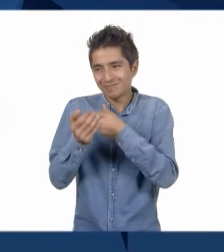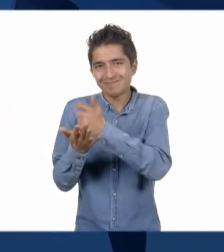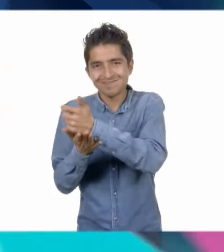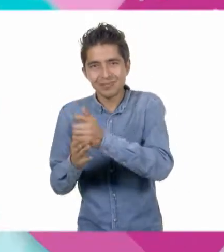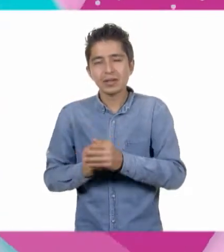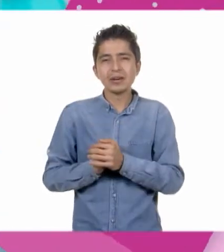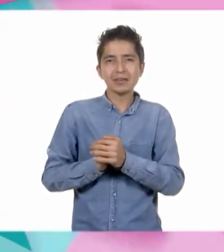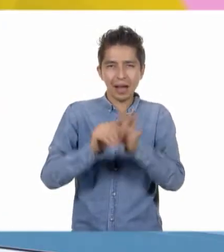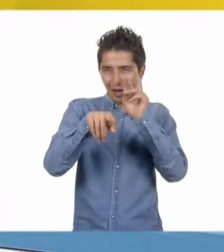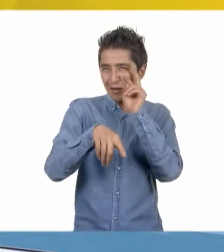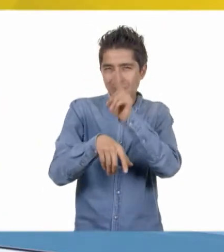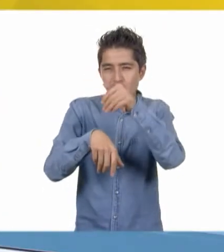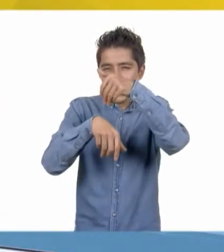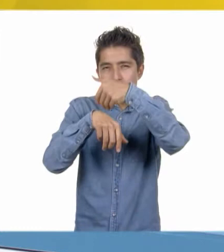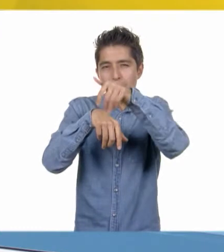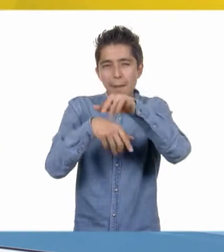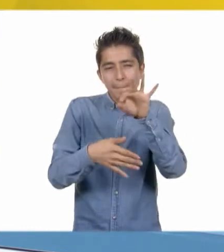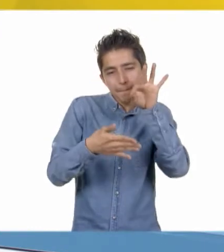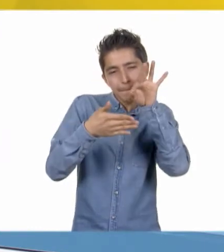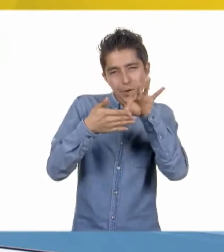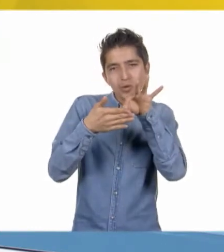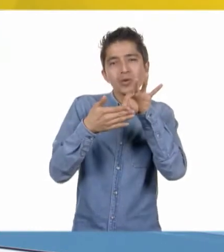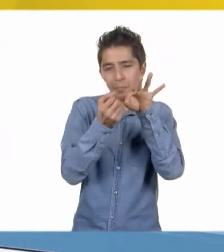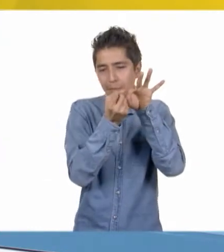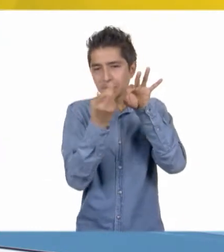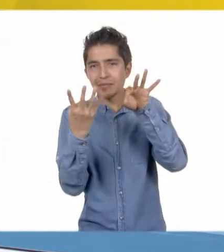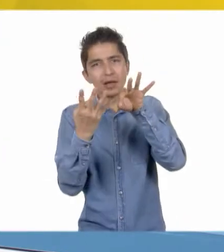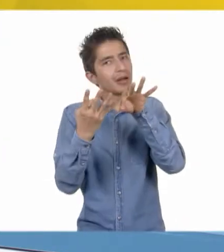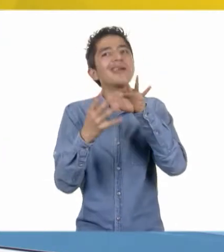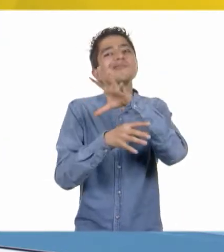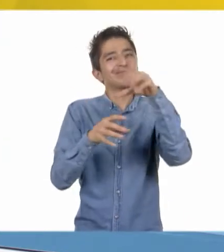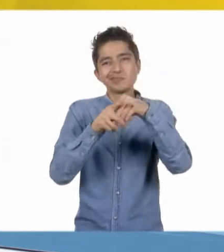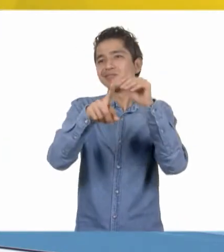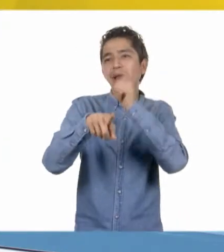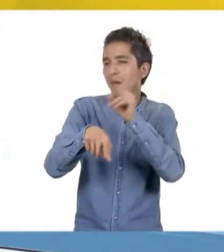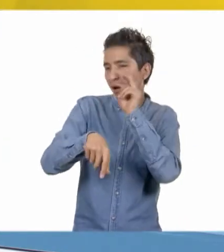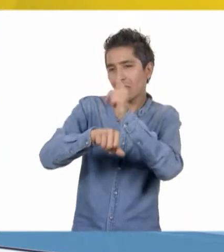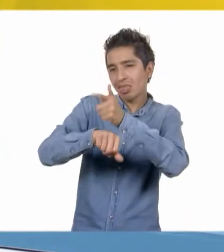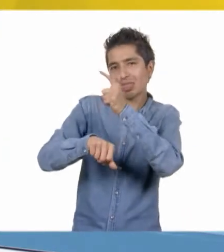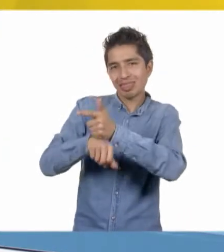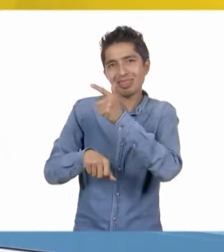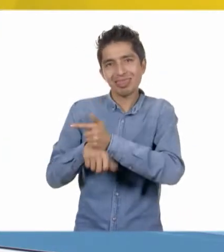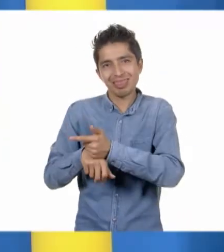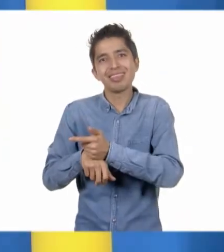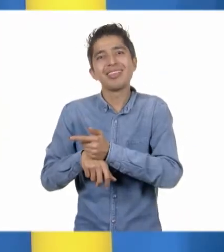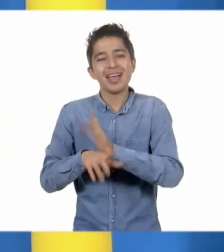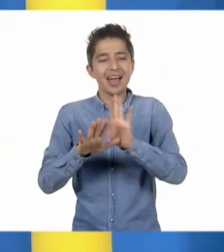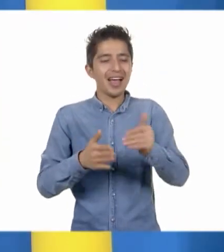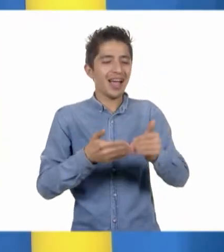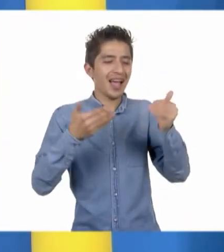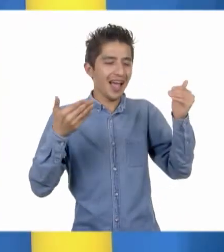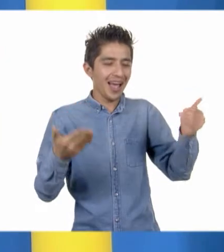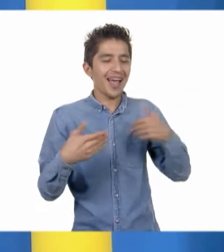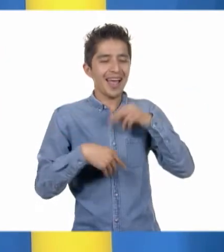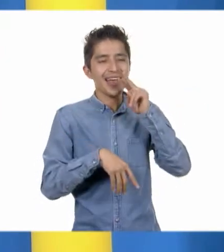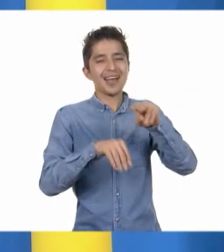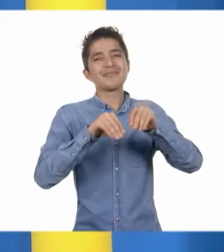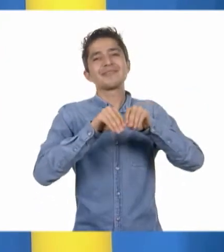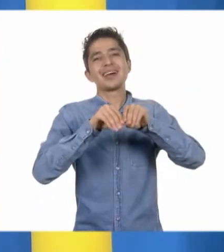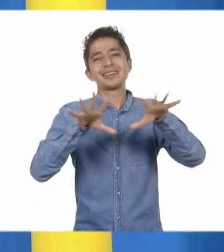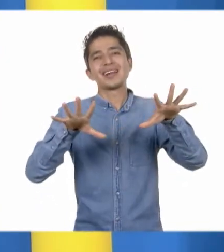observar, los números decimales también los encontramos todo el tiempo a nuestro alrededor. Y ahora lo veo más